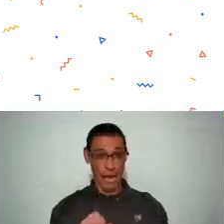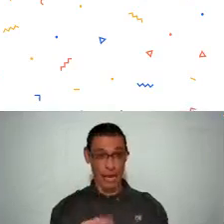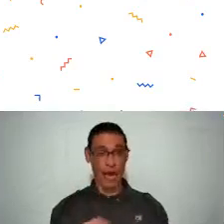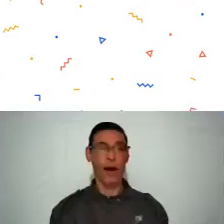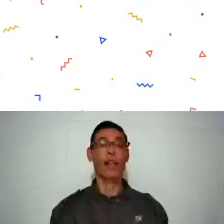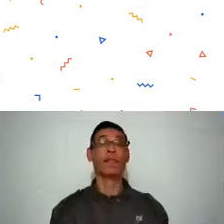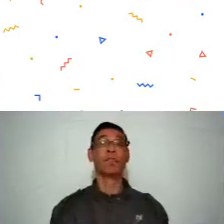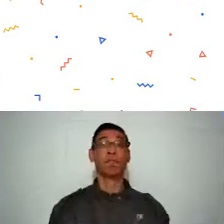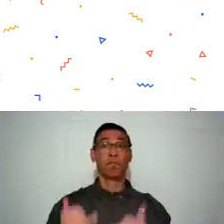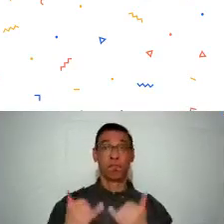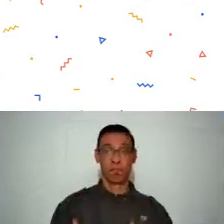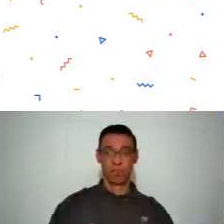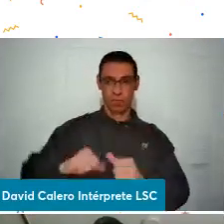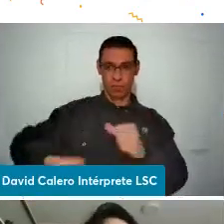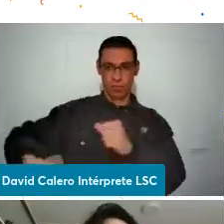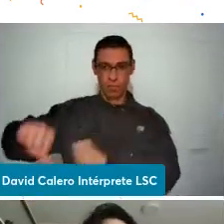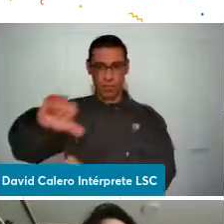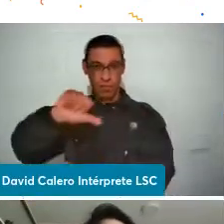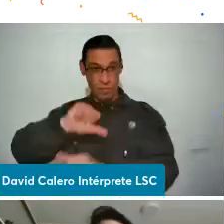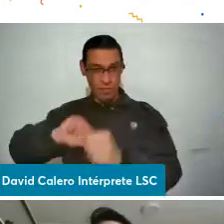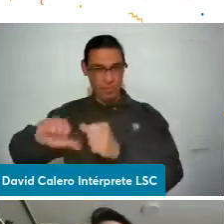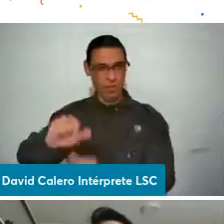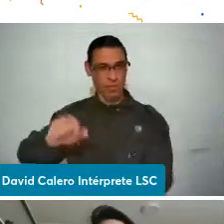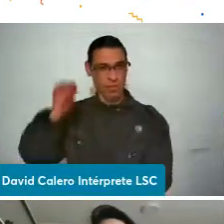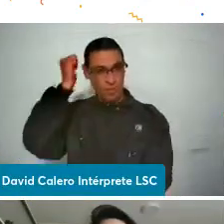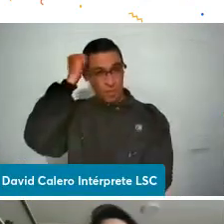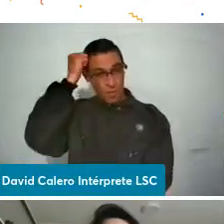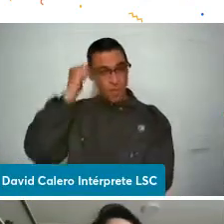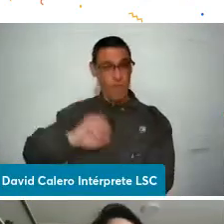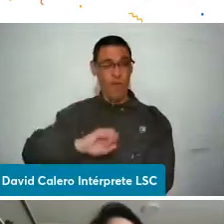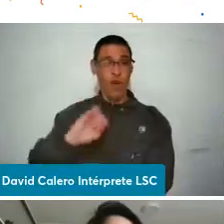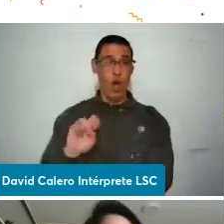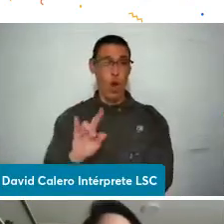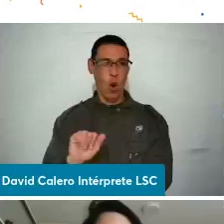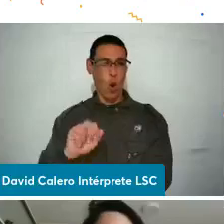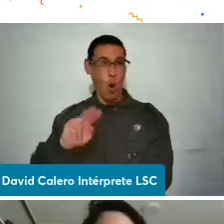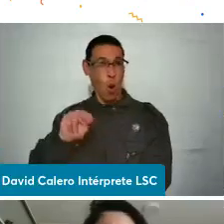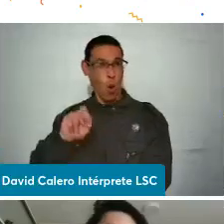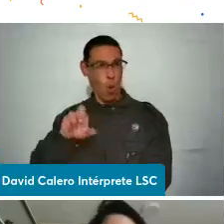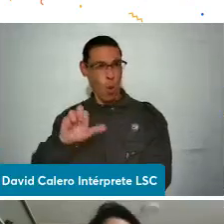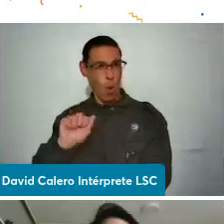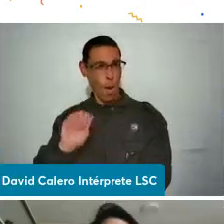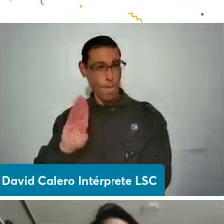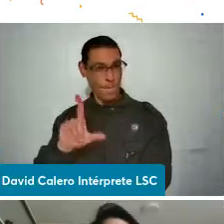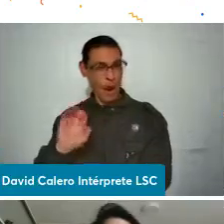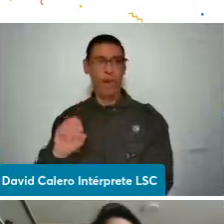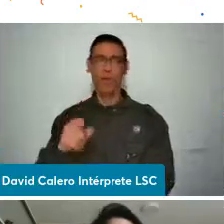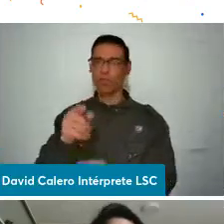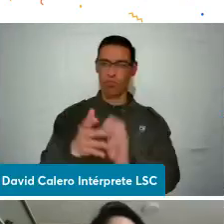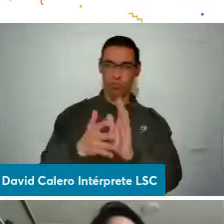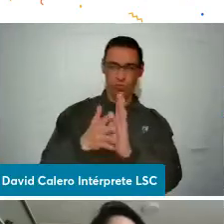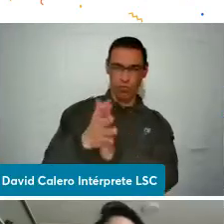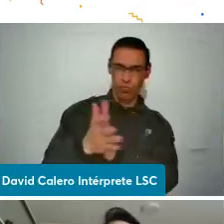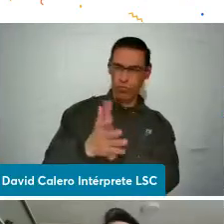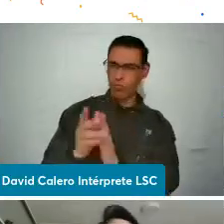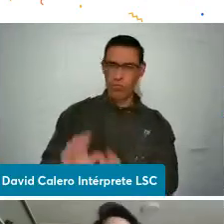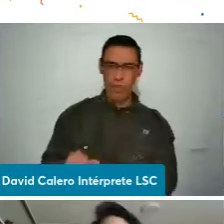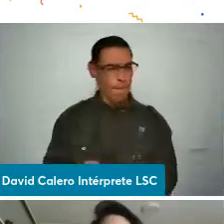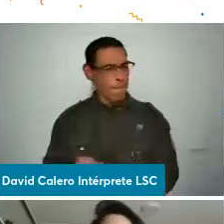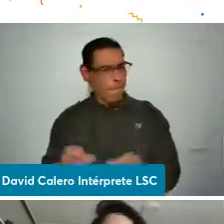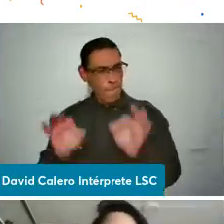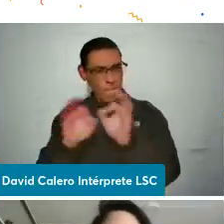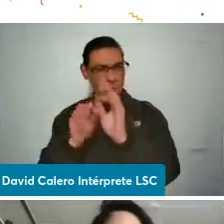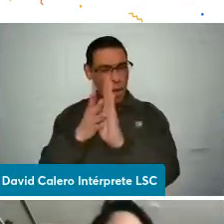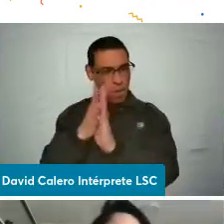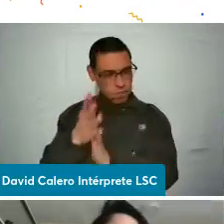la palabra al profesor Juan Pablo Rodríguez para que nos cuente algo tan importante que requerimos saber y es justamente